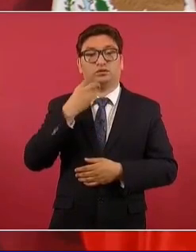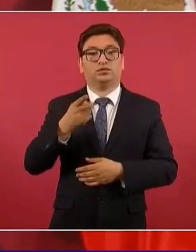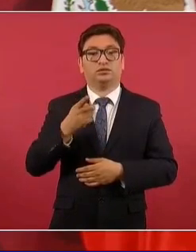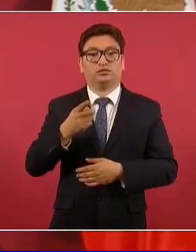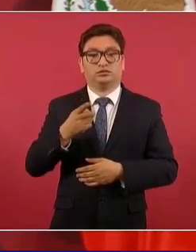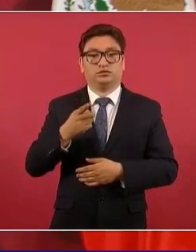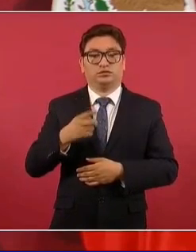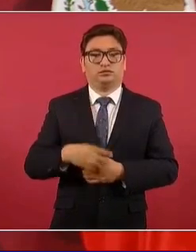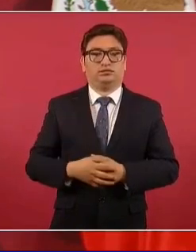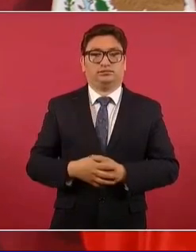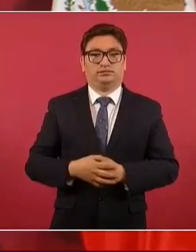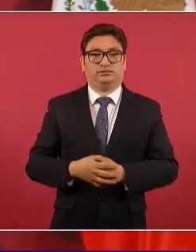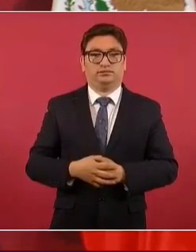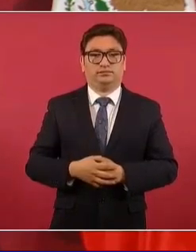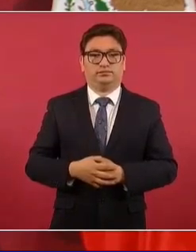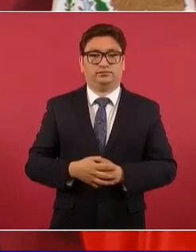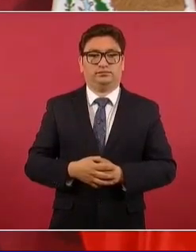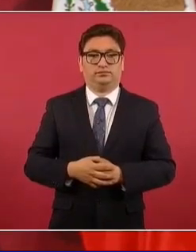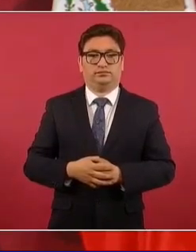humano